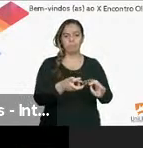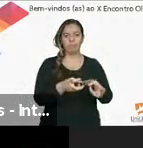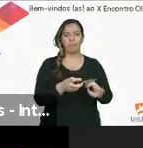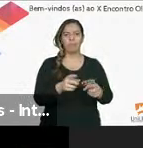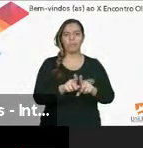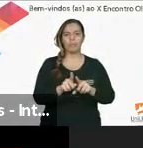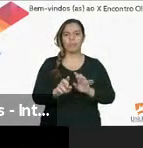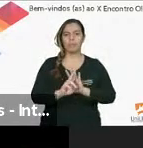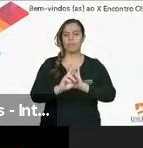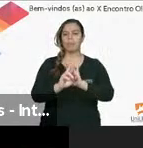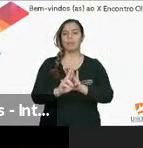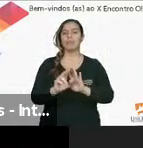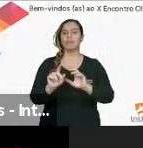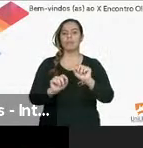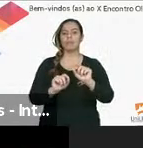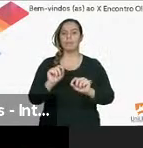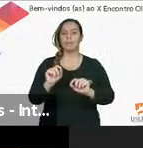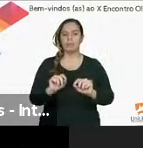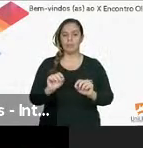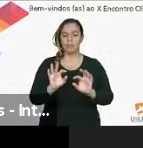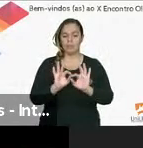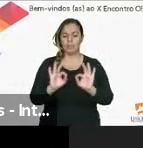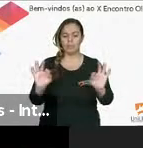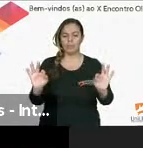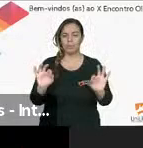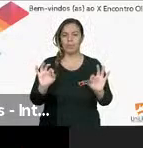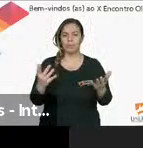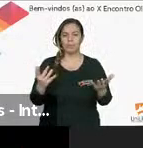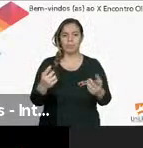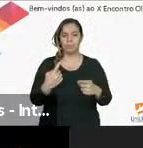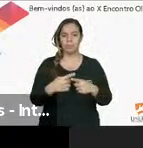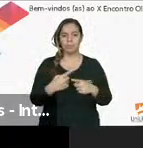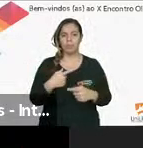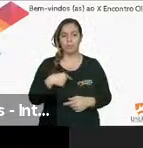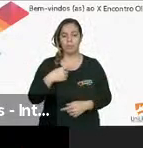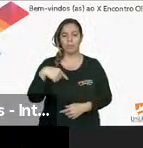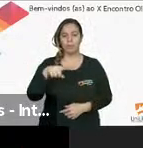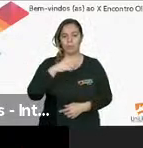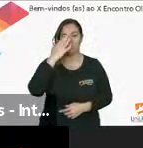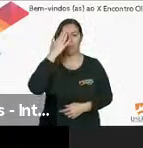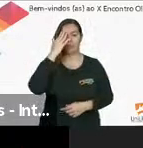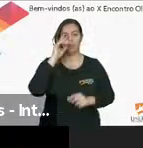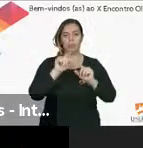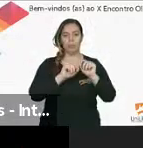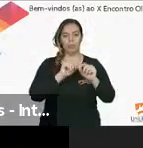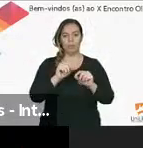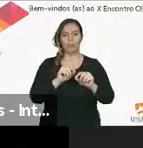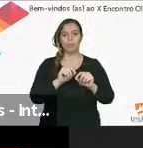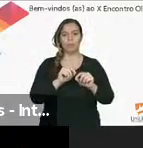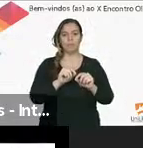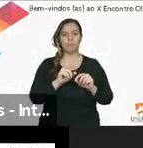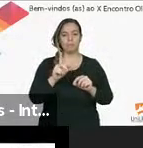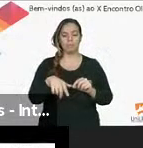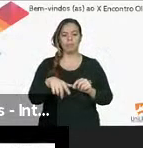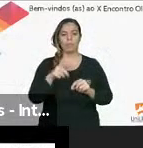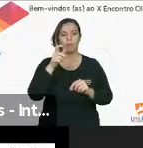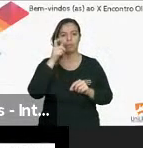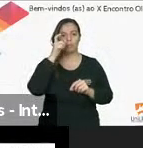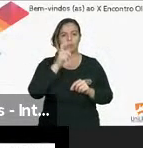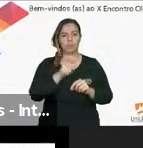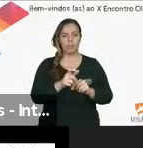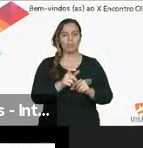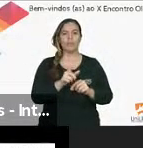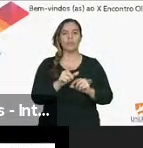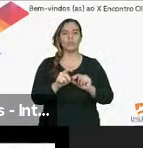representación de lo externo y lo interno, porque lo que sea externo, el carácter externo de algún